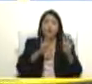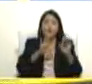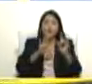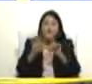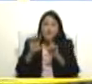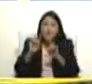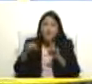96.33%.